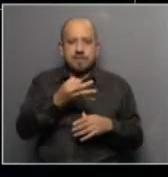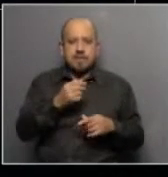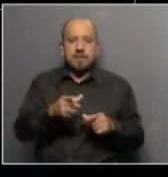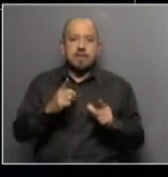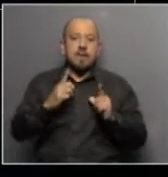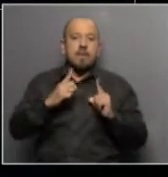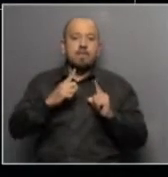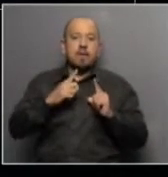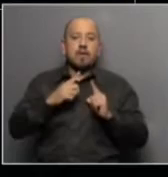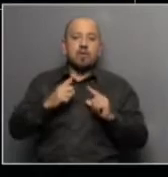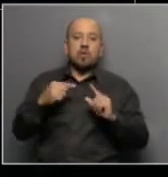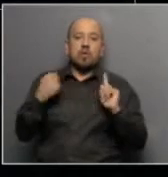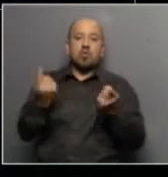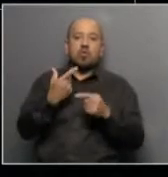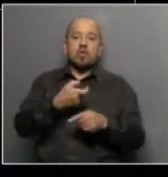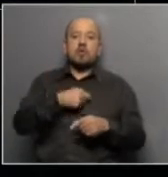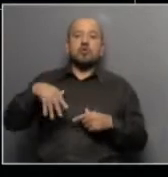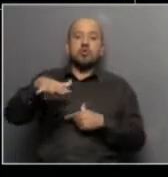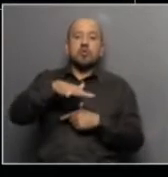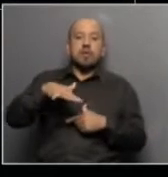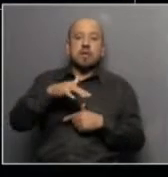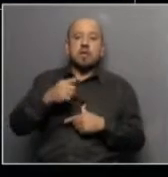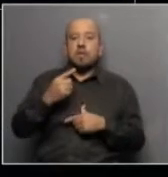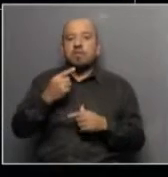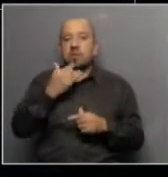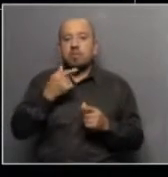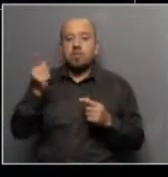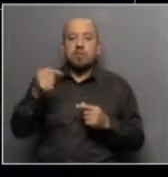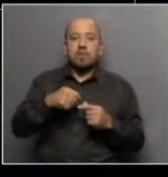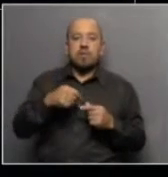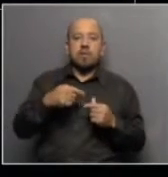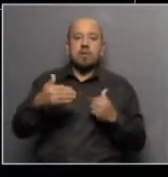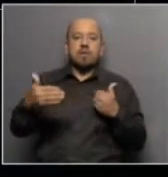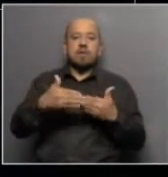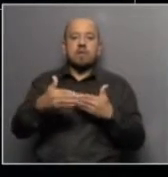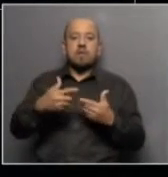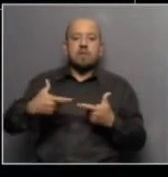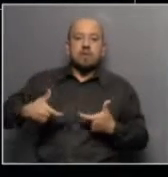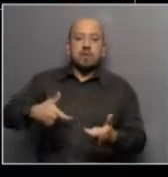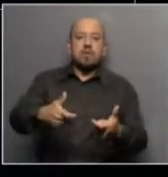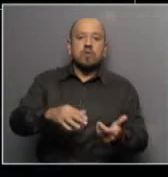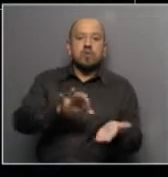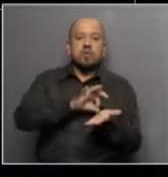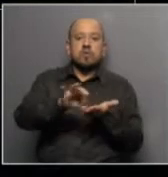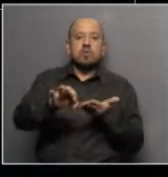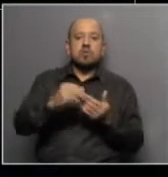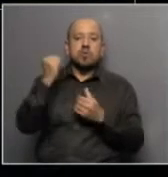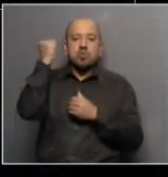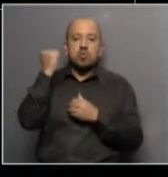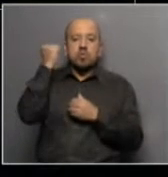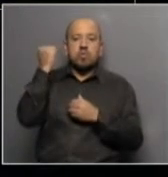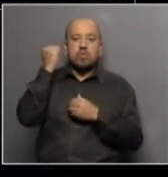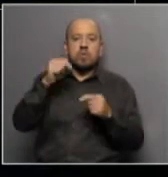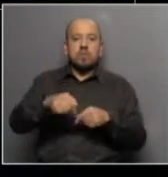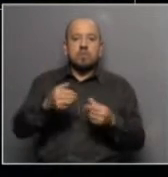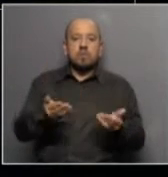Espero que toda la sociedad me traiga, por ejemplo, el pavimento cerca, el saneamiento, los servicios, los ómnibus, y esa propiedad, ¿qué le